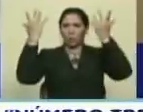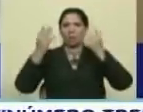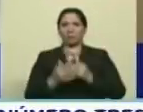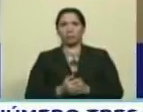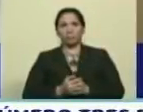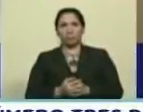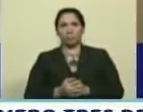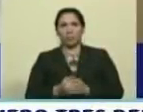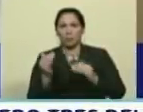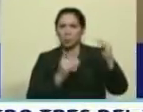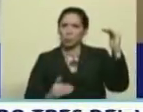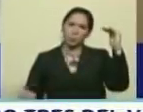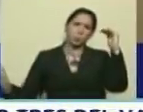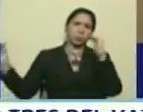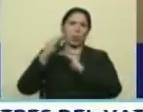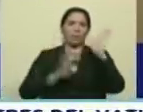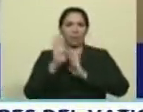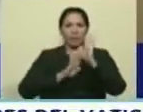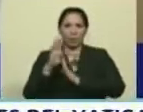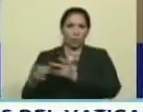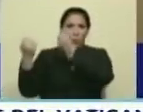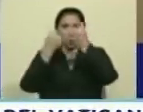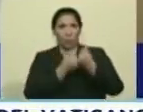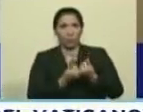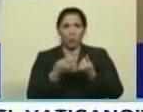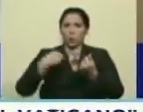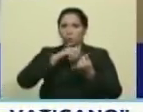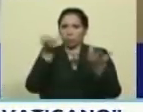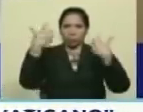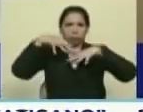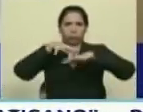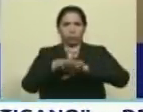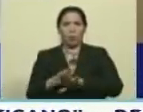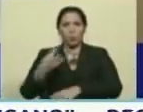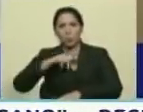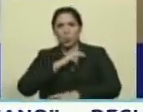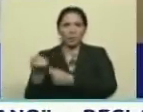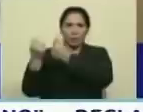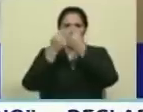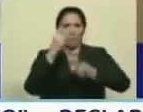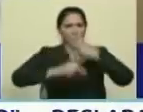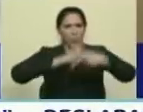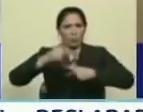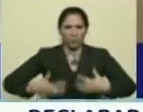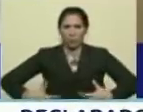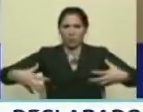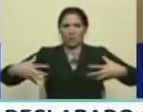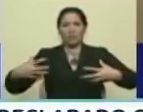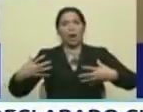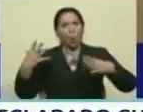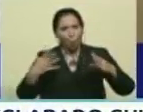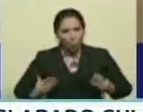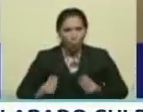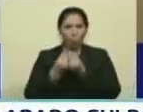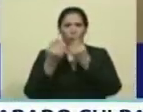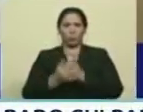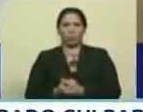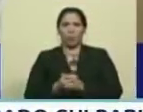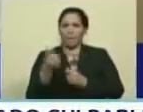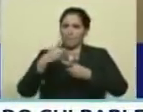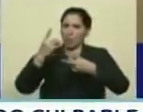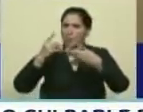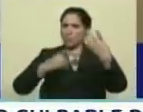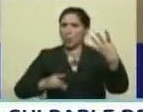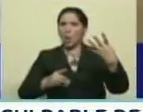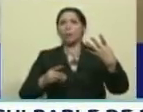estadio superior de desarrollo económico, hemos integrado nuestras economías, producimos riqueza juntos, distribuimos riqueza